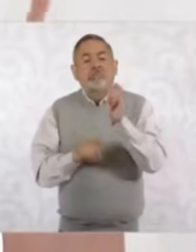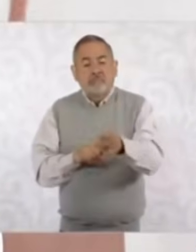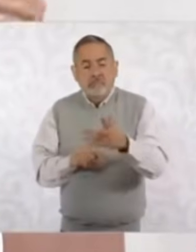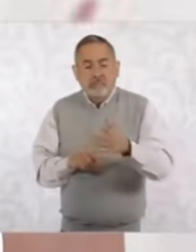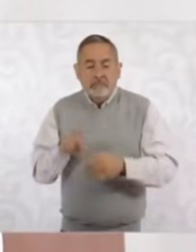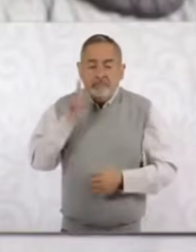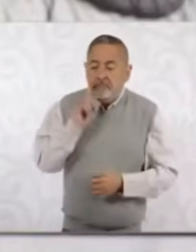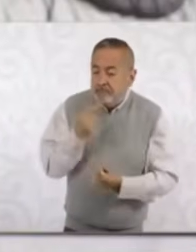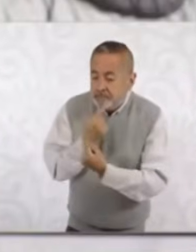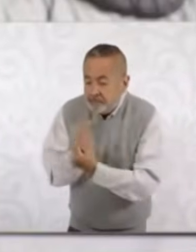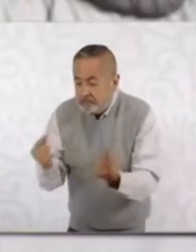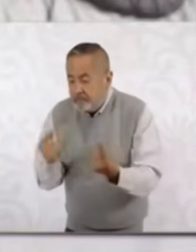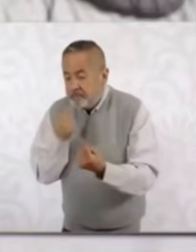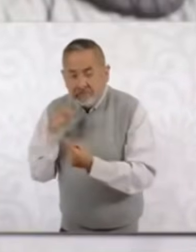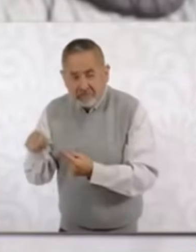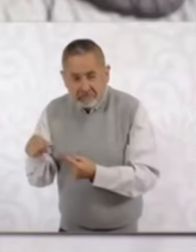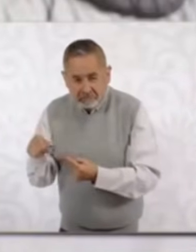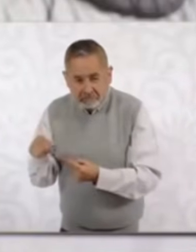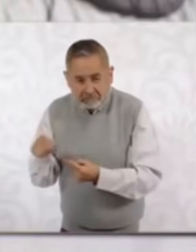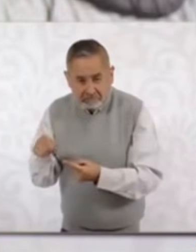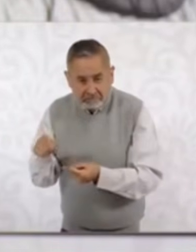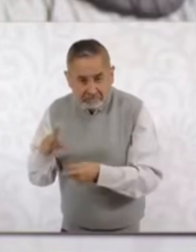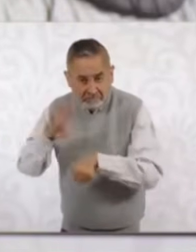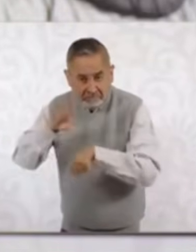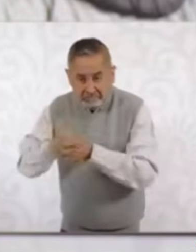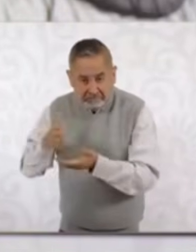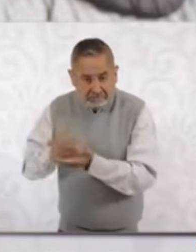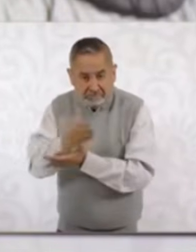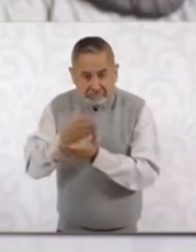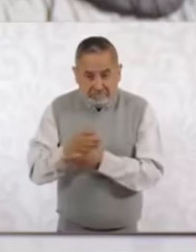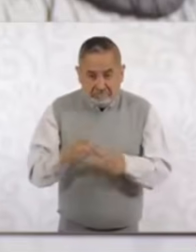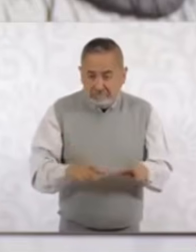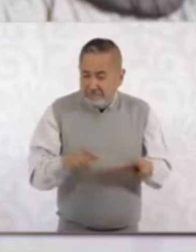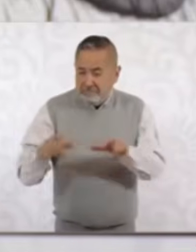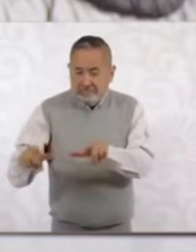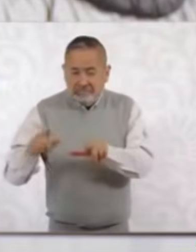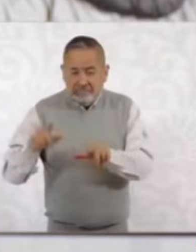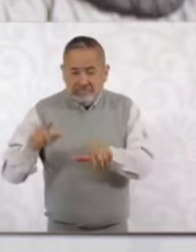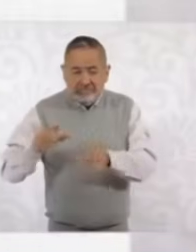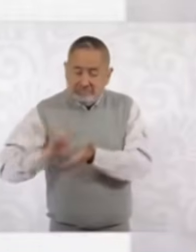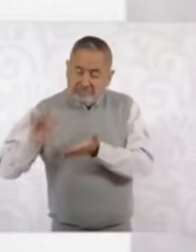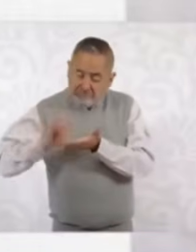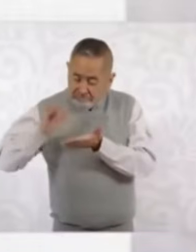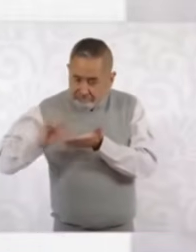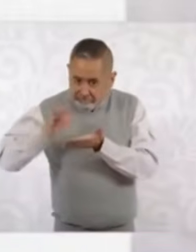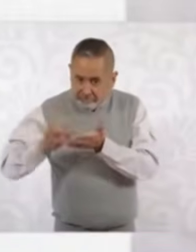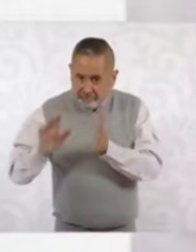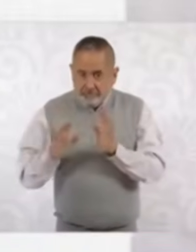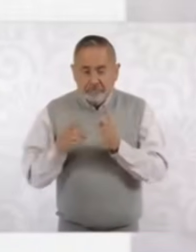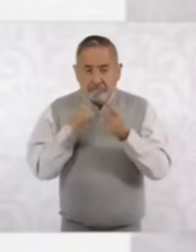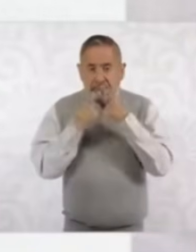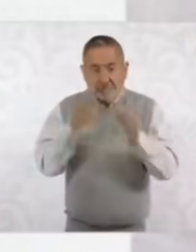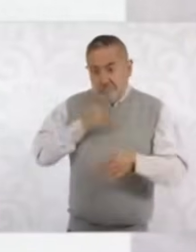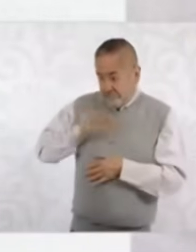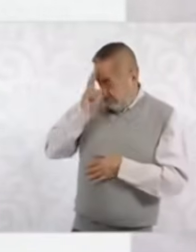las niñas y los niños deben tener tanto acceso a las redes. Un debate, yo no estoy diciendo